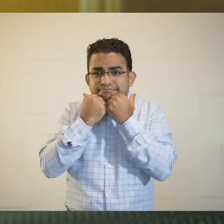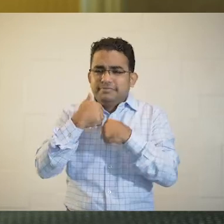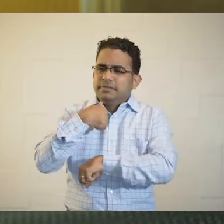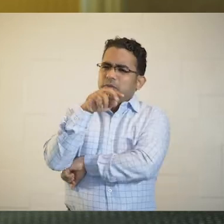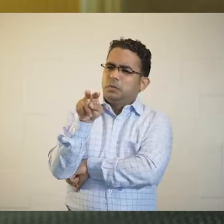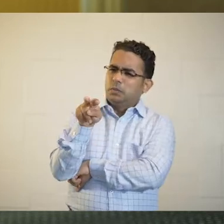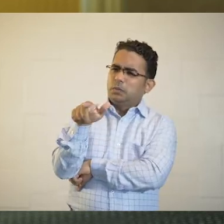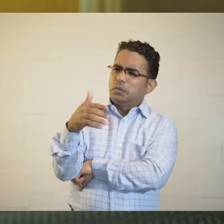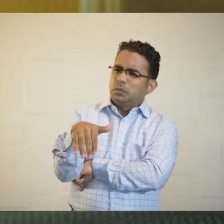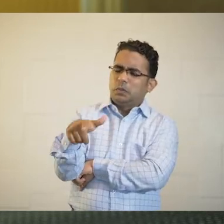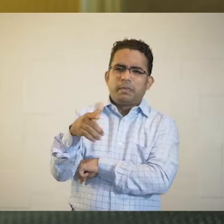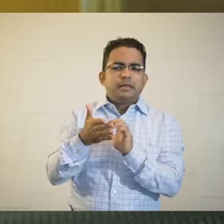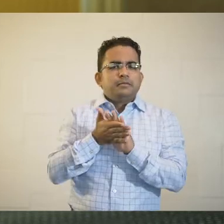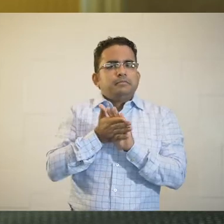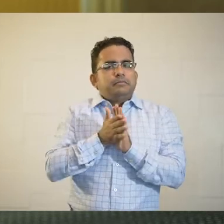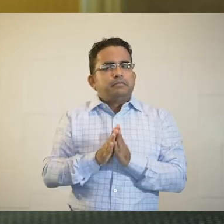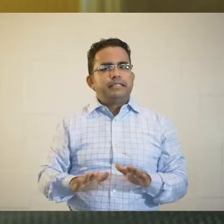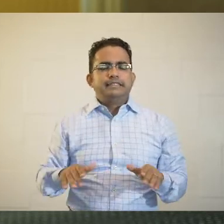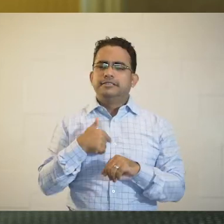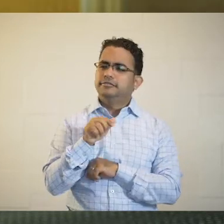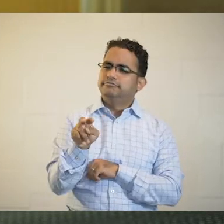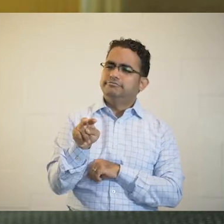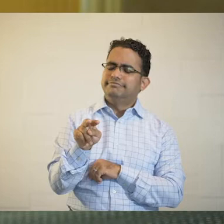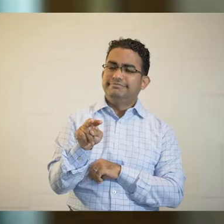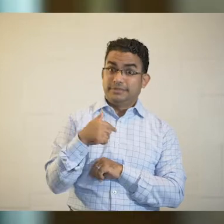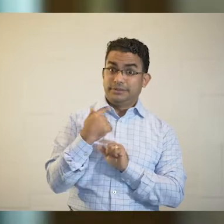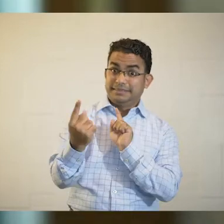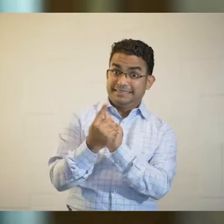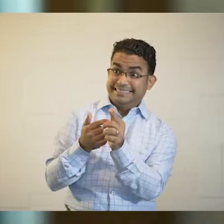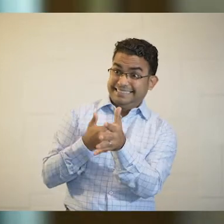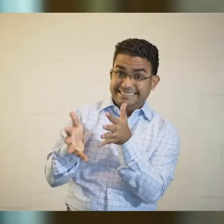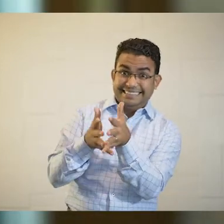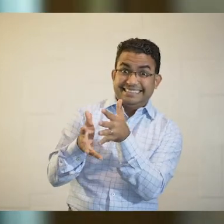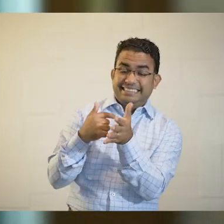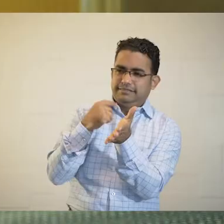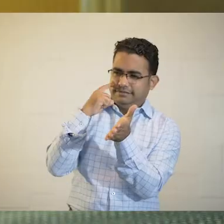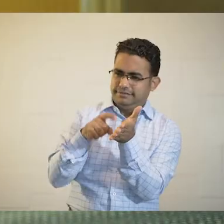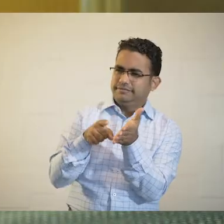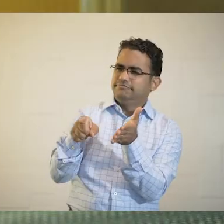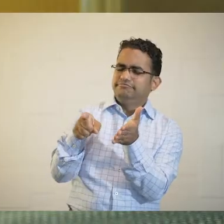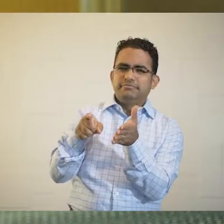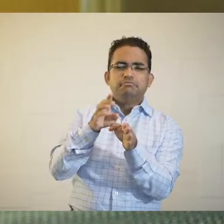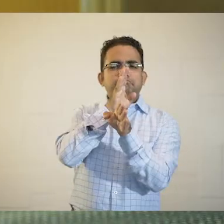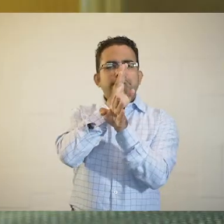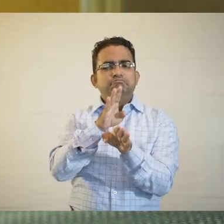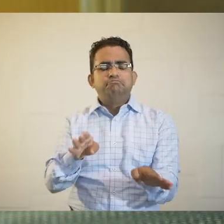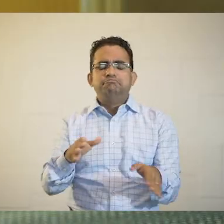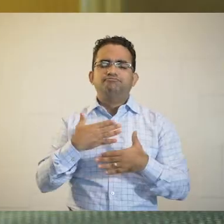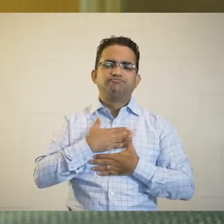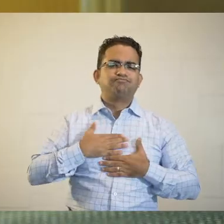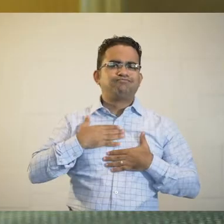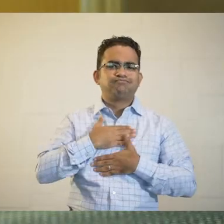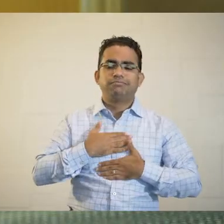esa paz que ella irradia, uno la siente cuando uno se acerca a ella y habla con ella. Se disfruta mucho,